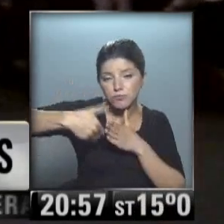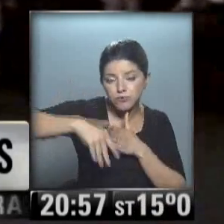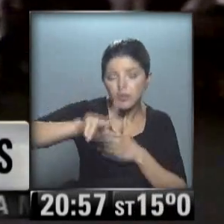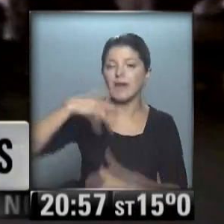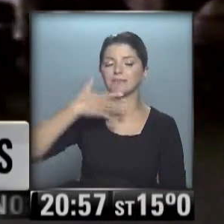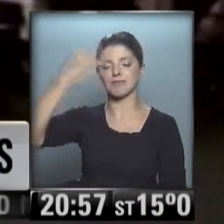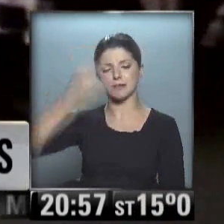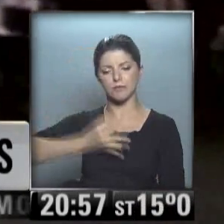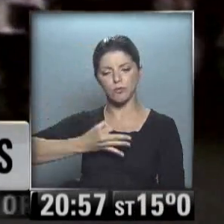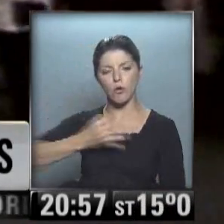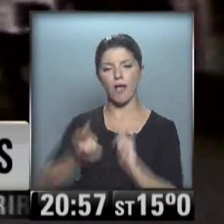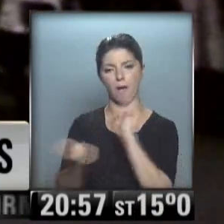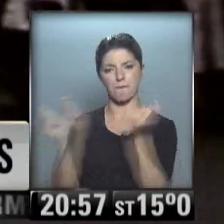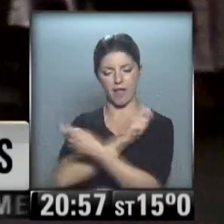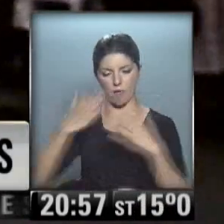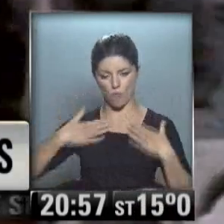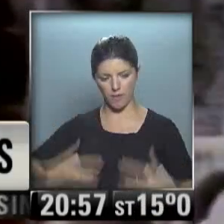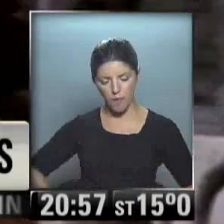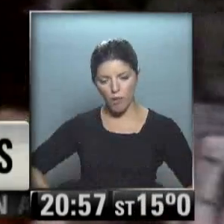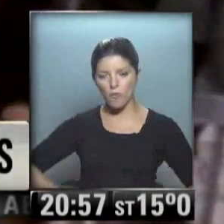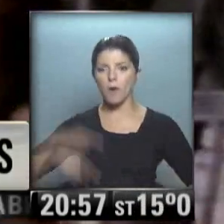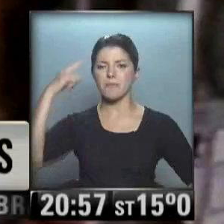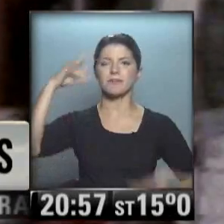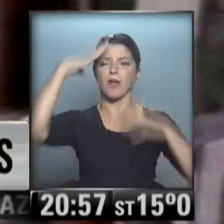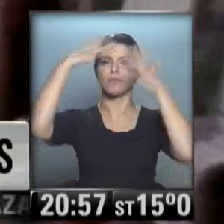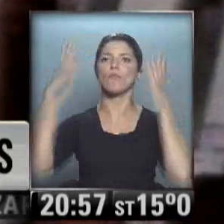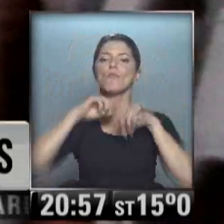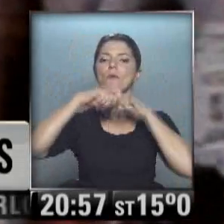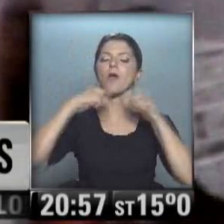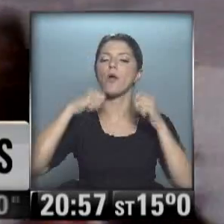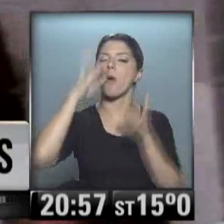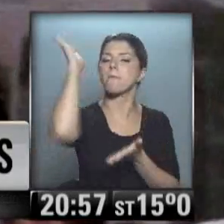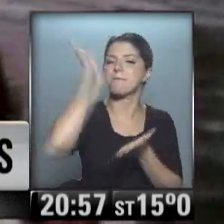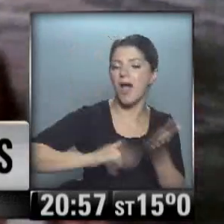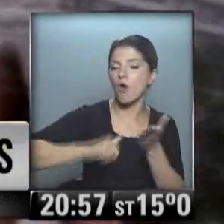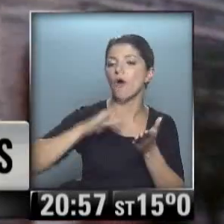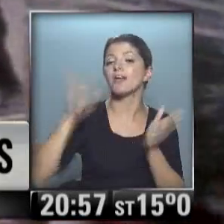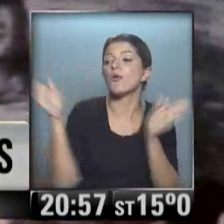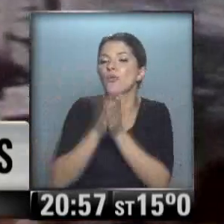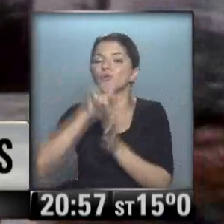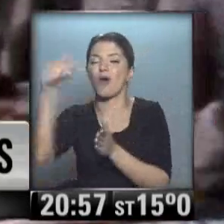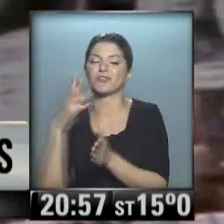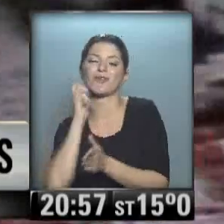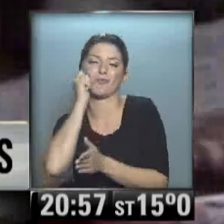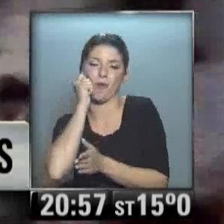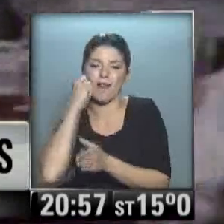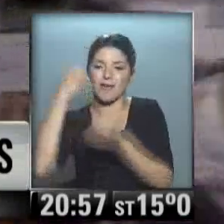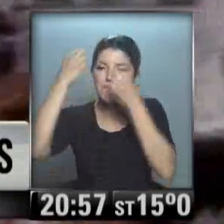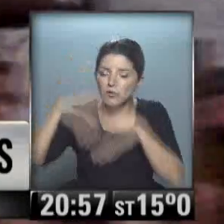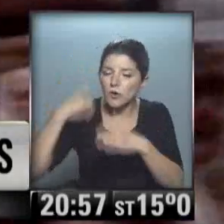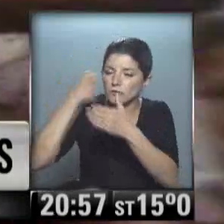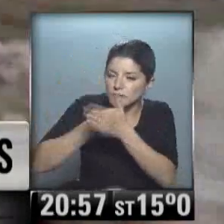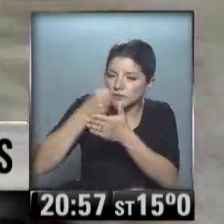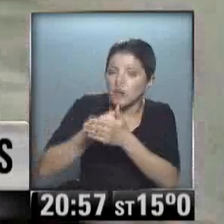decidió cambiar el guardapolvo por un pañuelo blanco y junto a otras abuelas, inició un camino con muchos